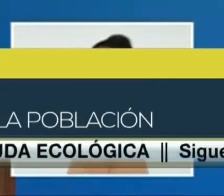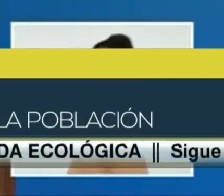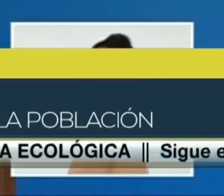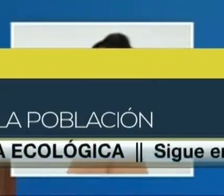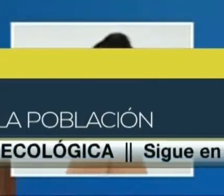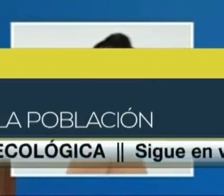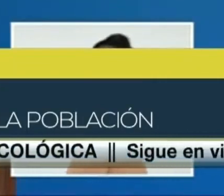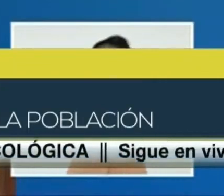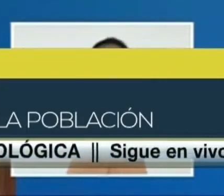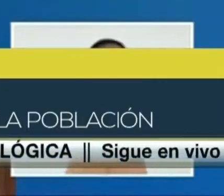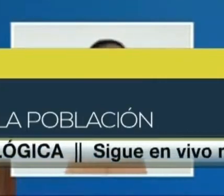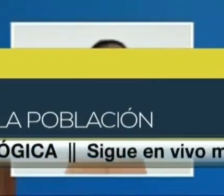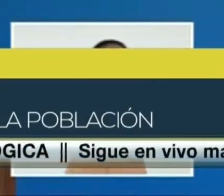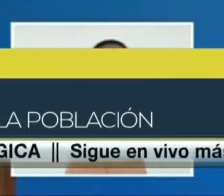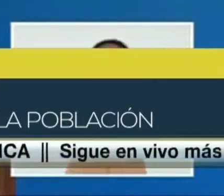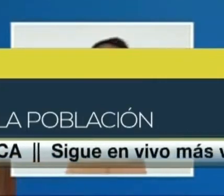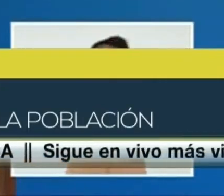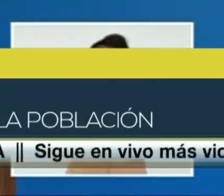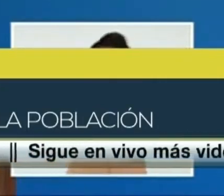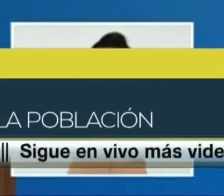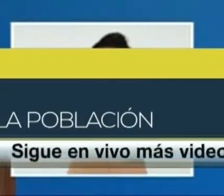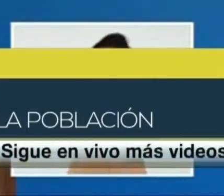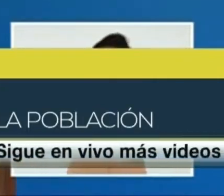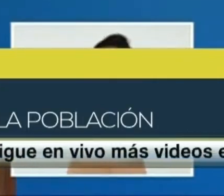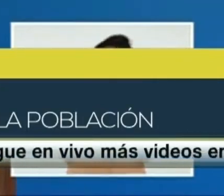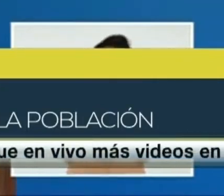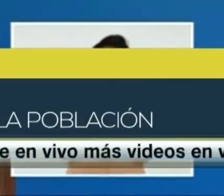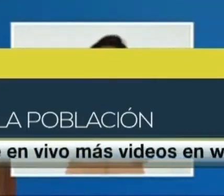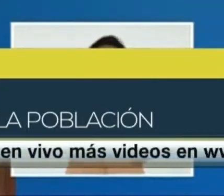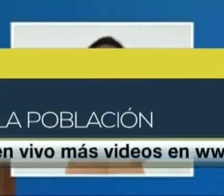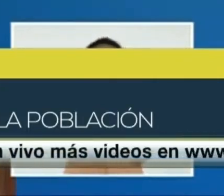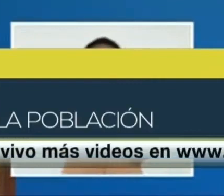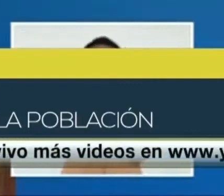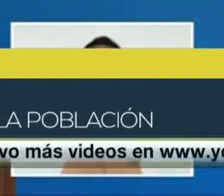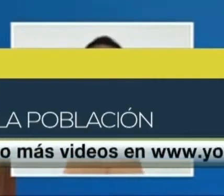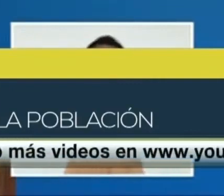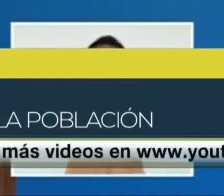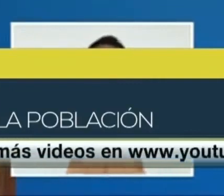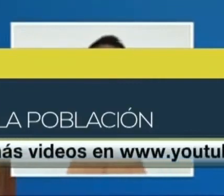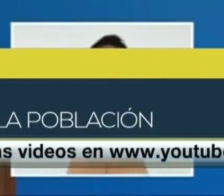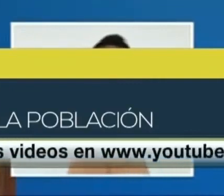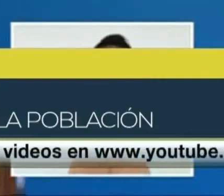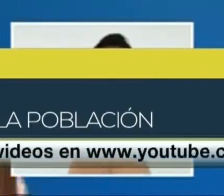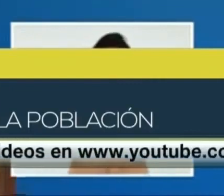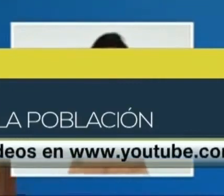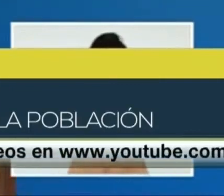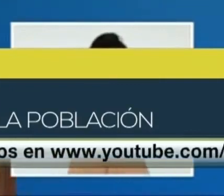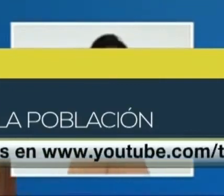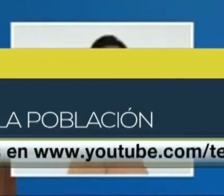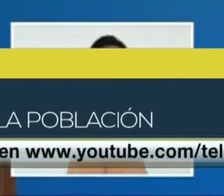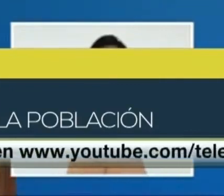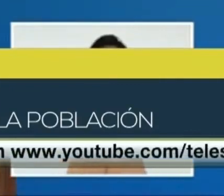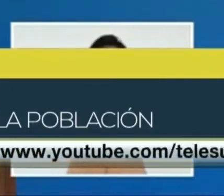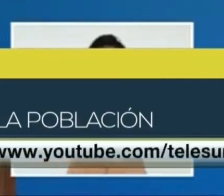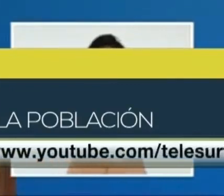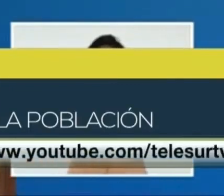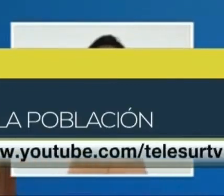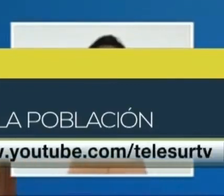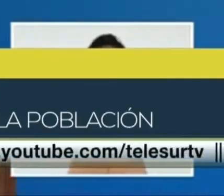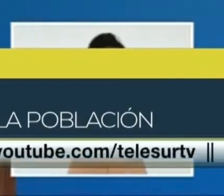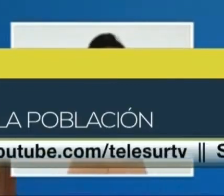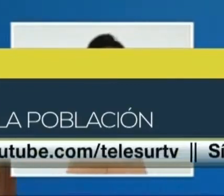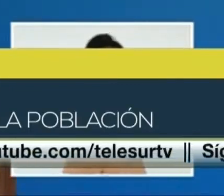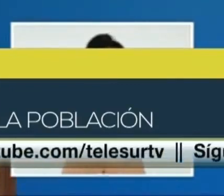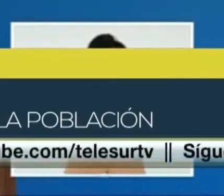El presidente de los Estados Unidos, insólitamente, se ha referido al tema de las remesas de